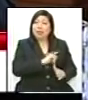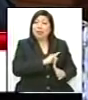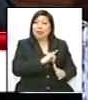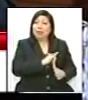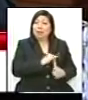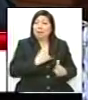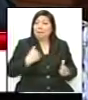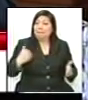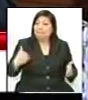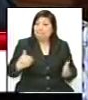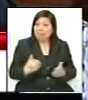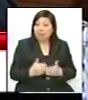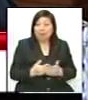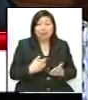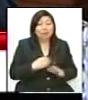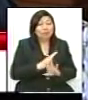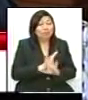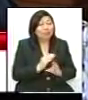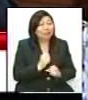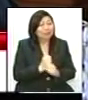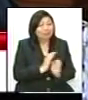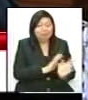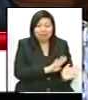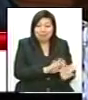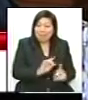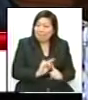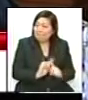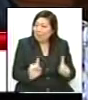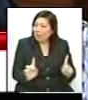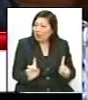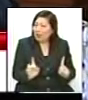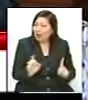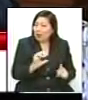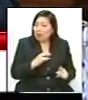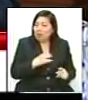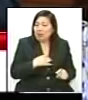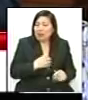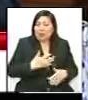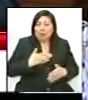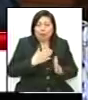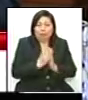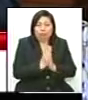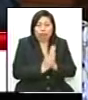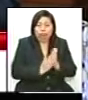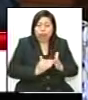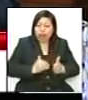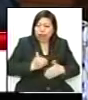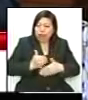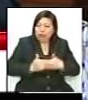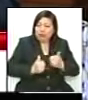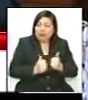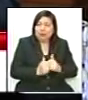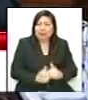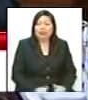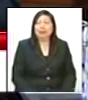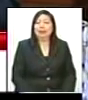estoy próximo a retirarme del cargo, pero jamás del espíritu que me anima a seguir en